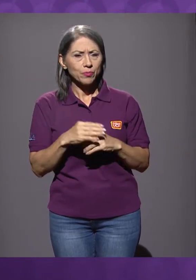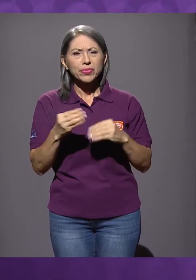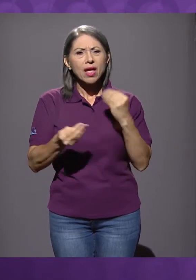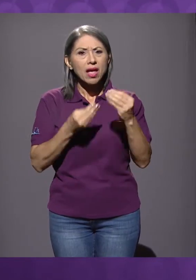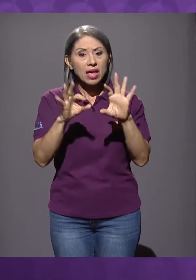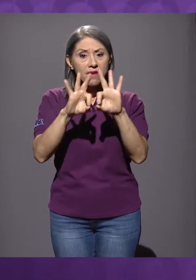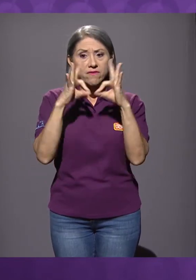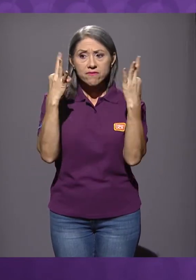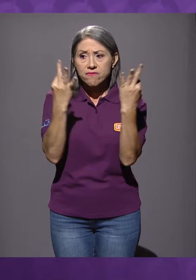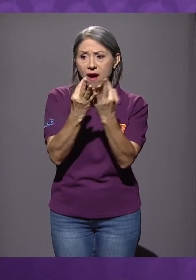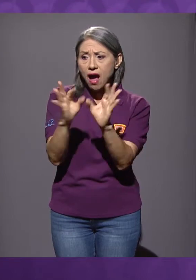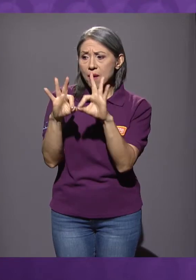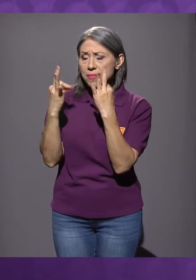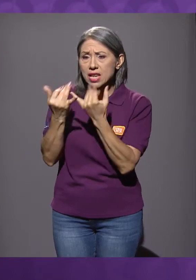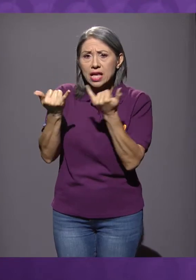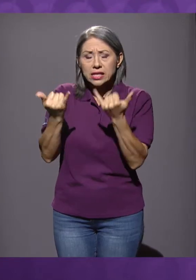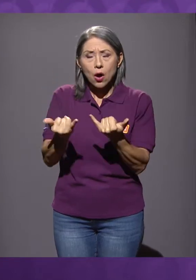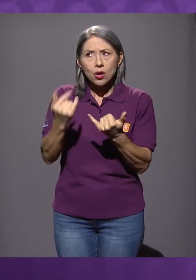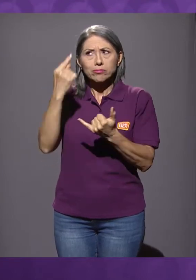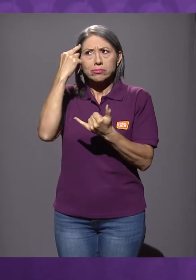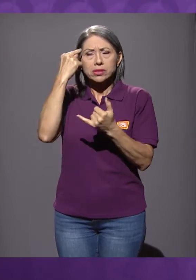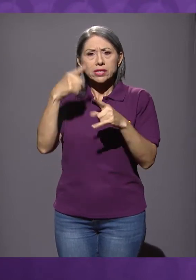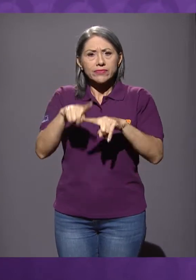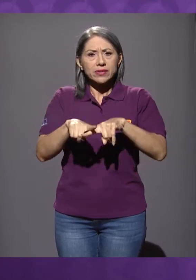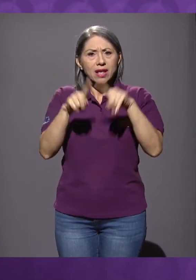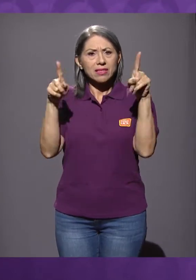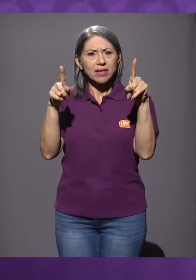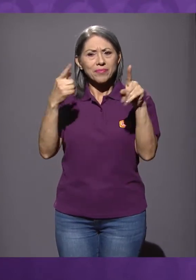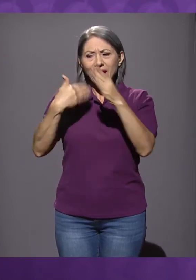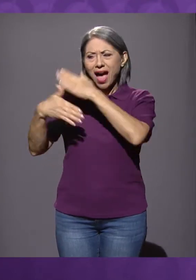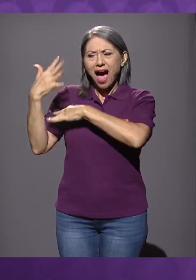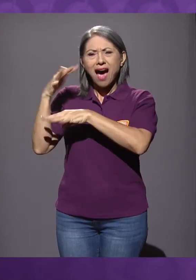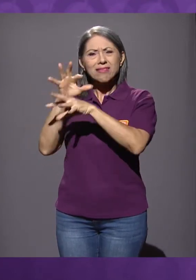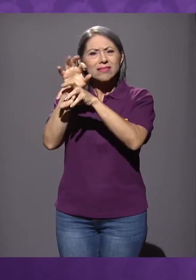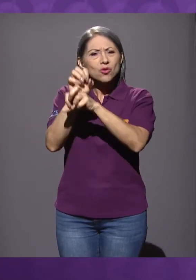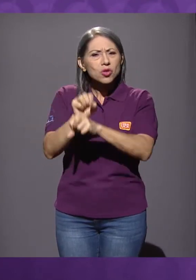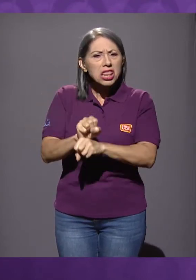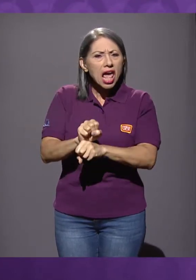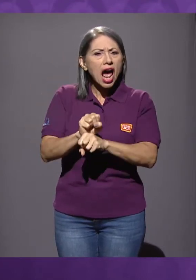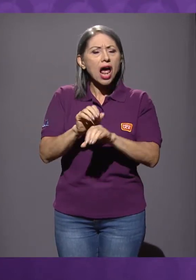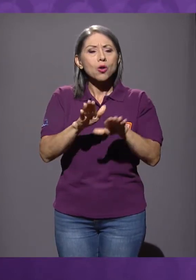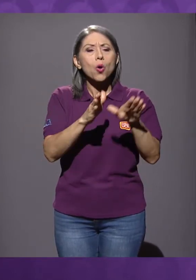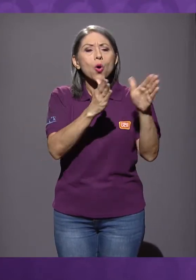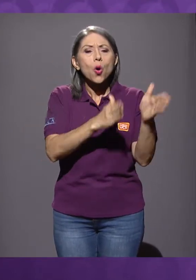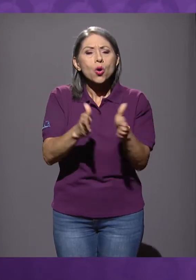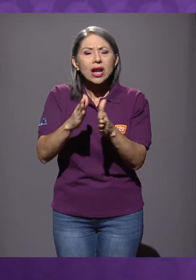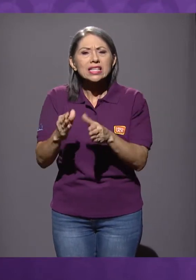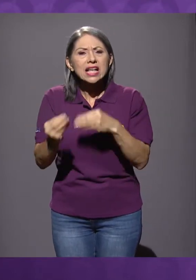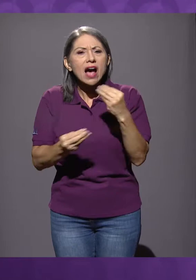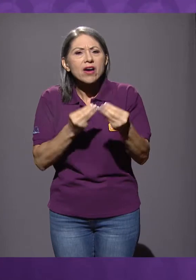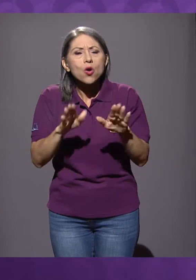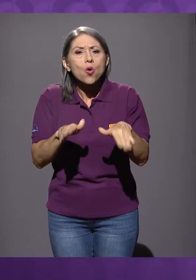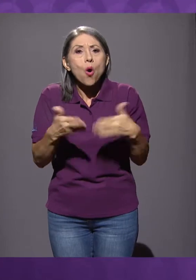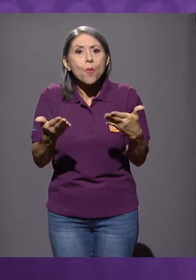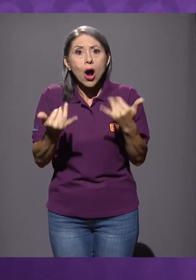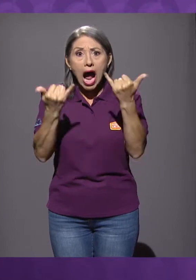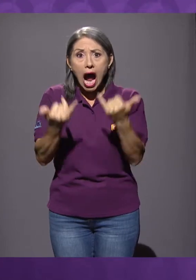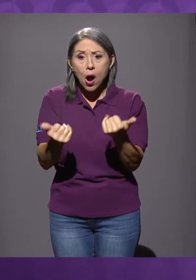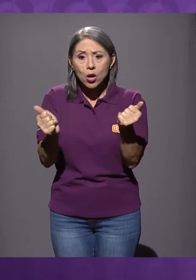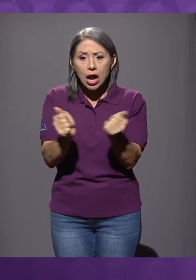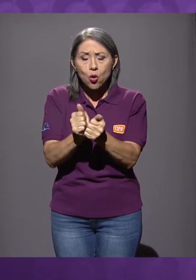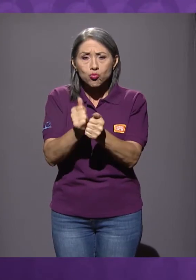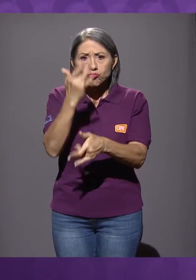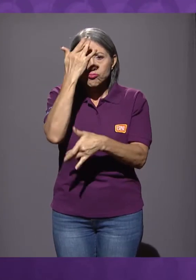que las familias se han reformulado, ¿verdad? Cómo era la dinámica cotidiana, cómo era que se organizaban, y con el COVID han tenido que